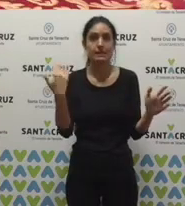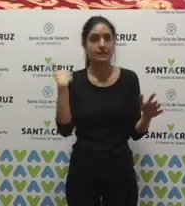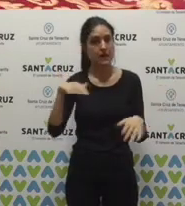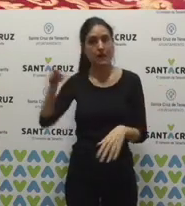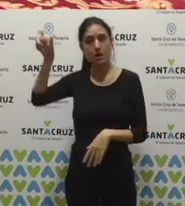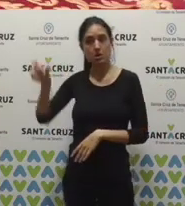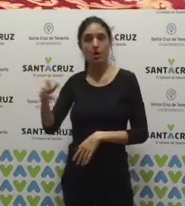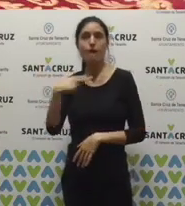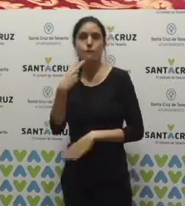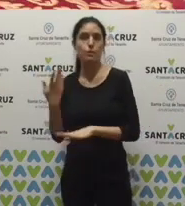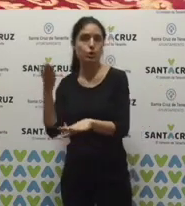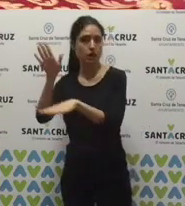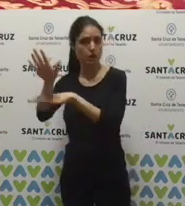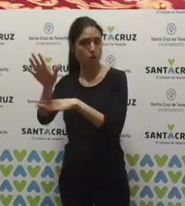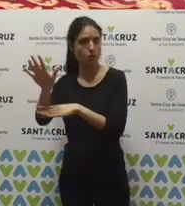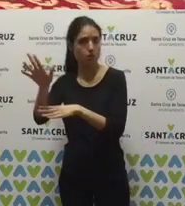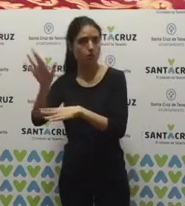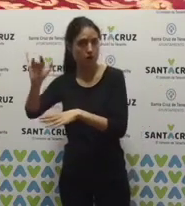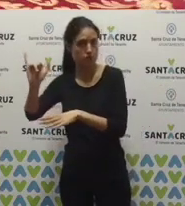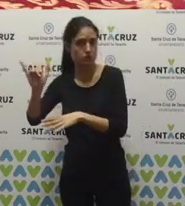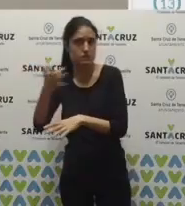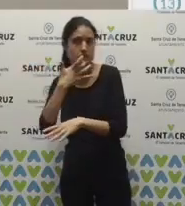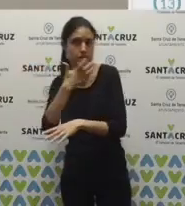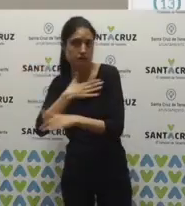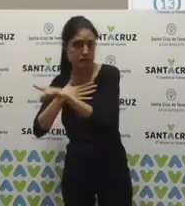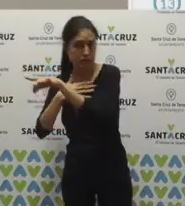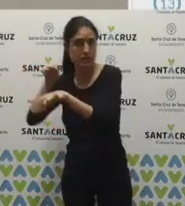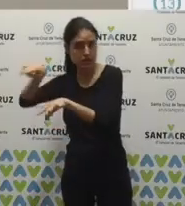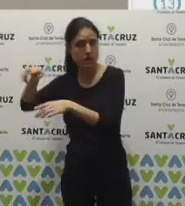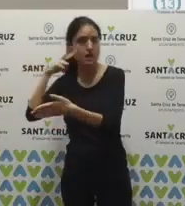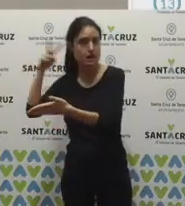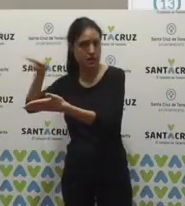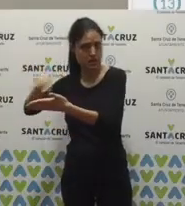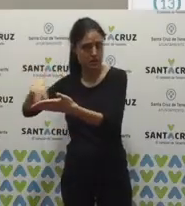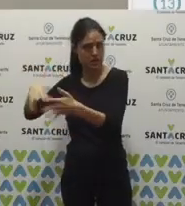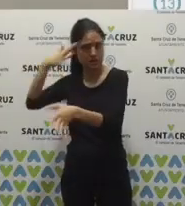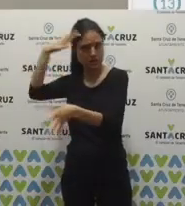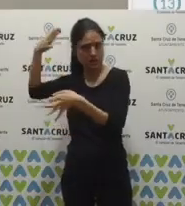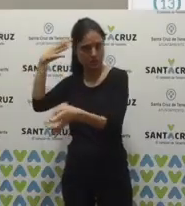por si quiere leerlo con más con más detalles